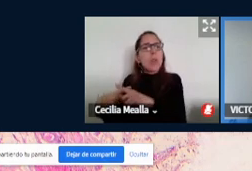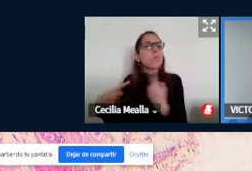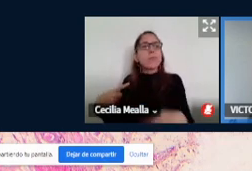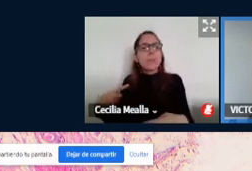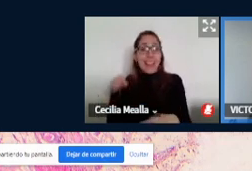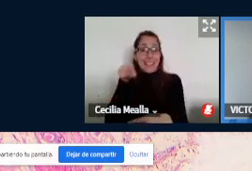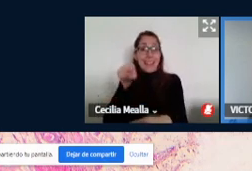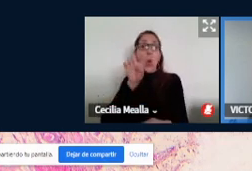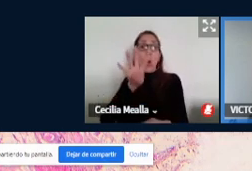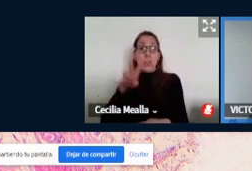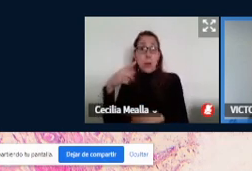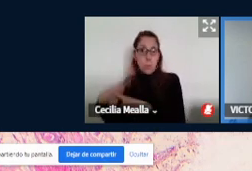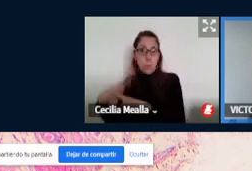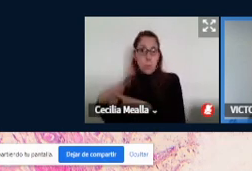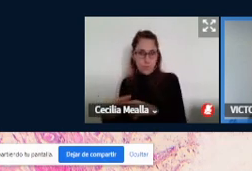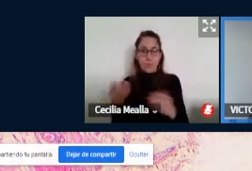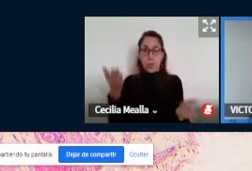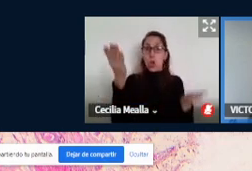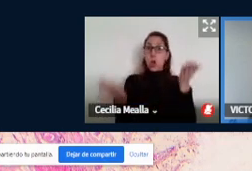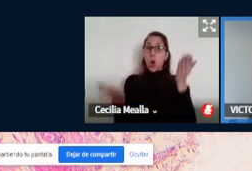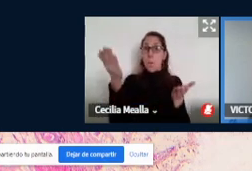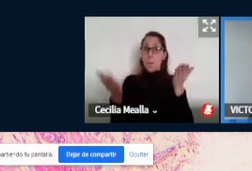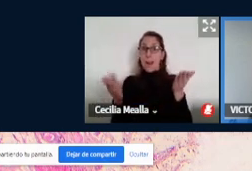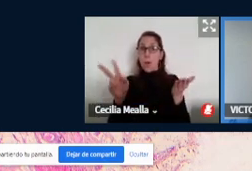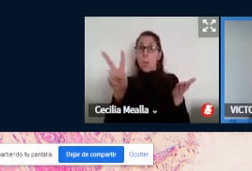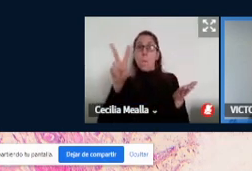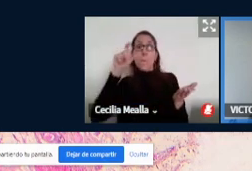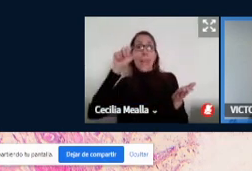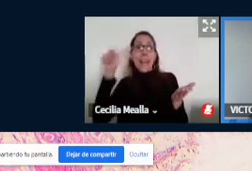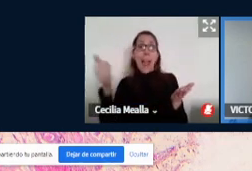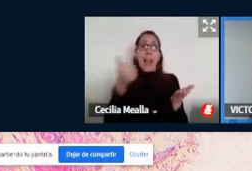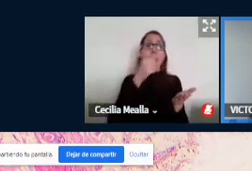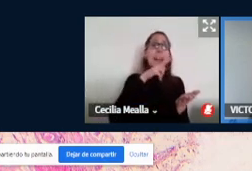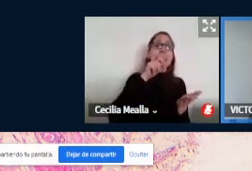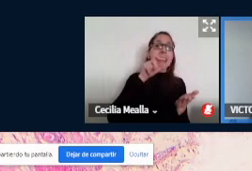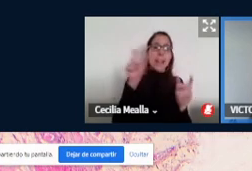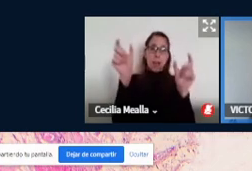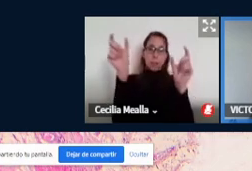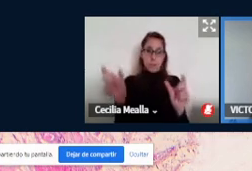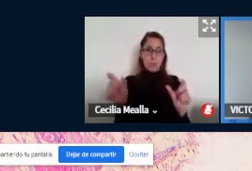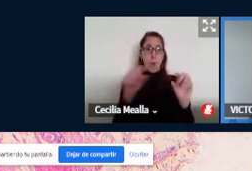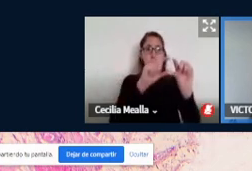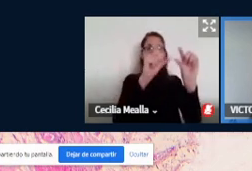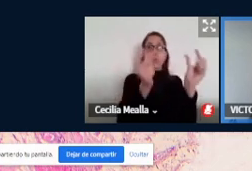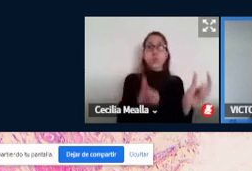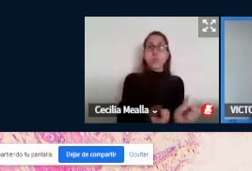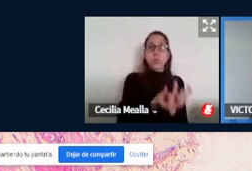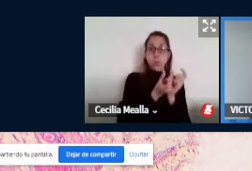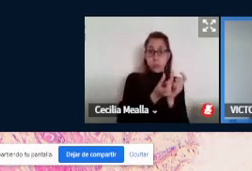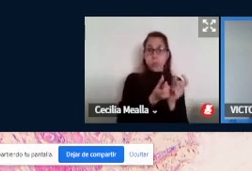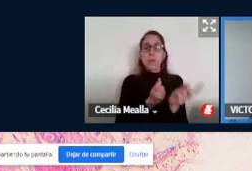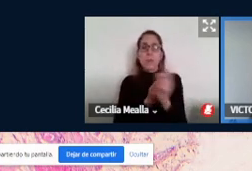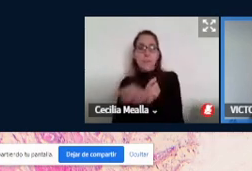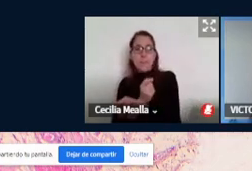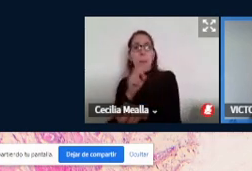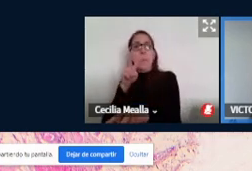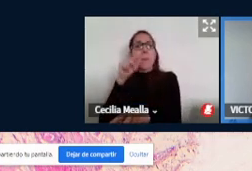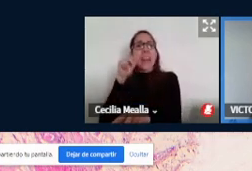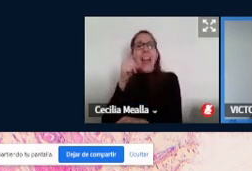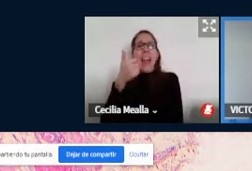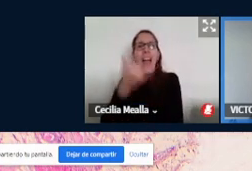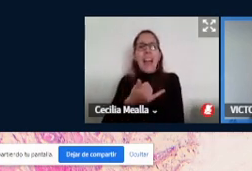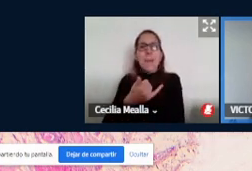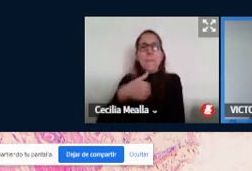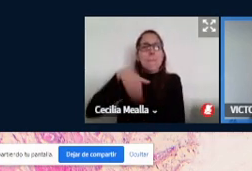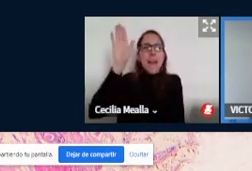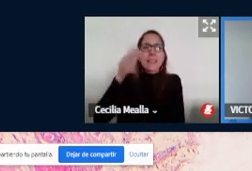Arteria, mayor capa de músculo en comparación a la vena. Vena, mayor capa de adventicia